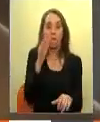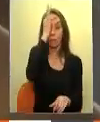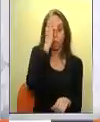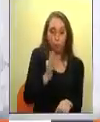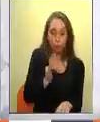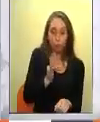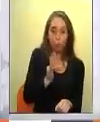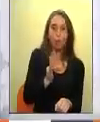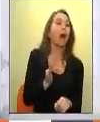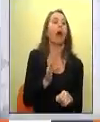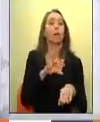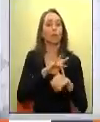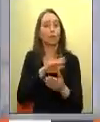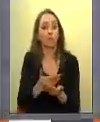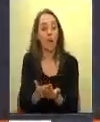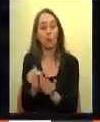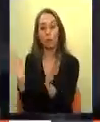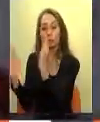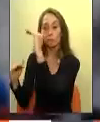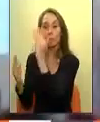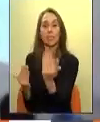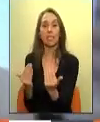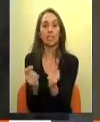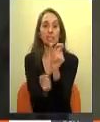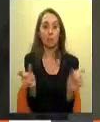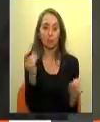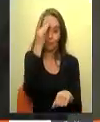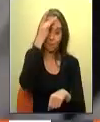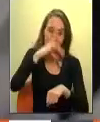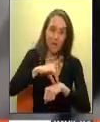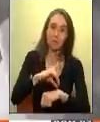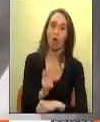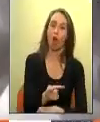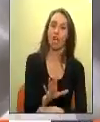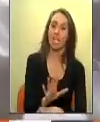los casos más graves de esta enfermedad.